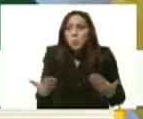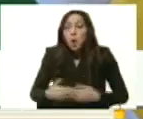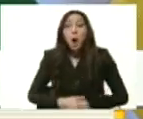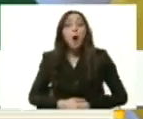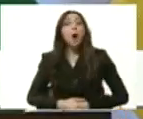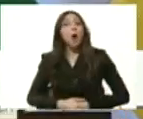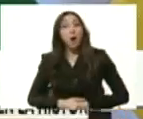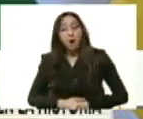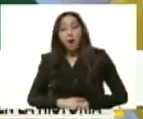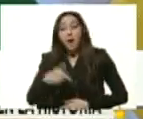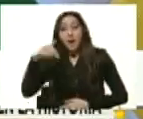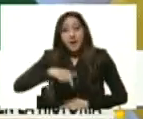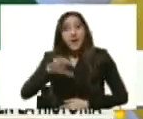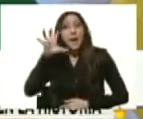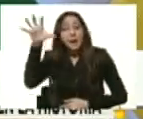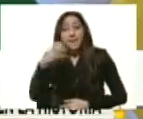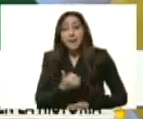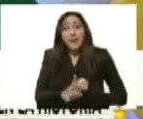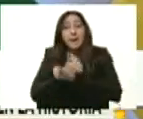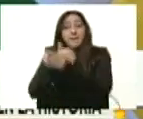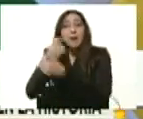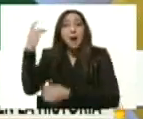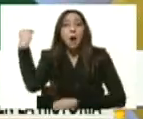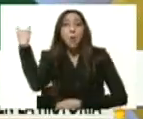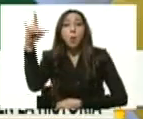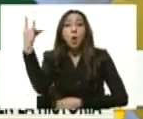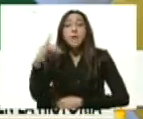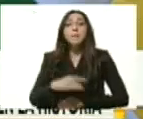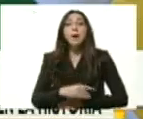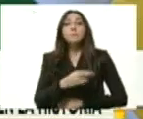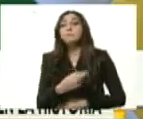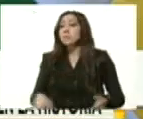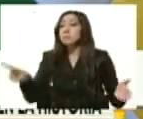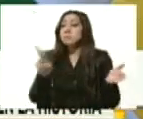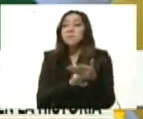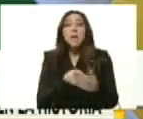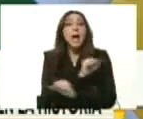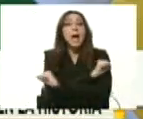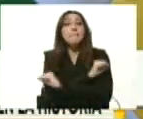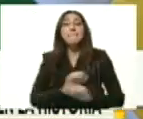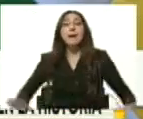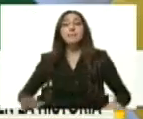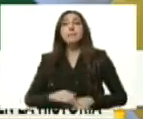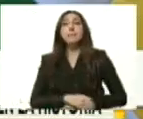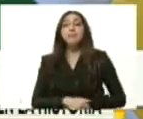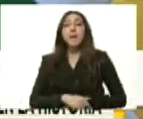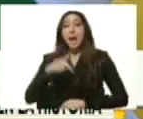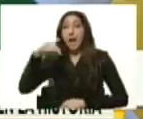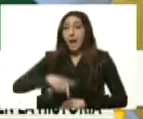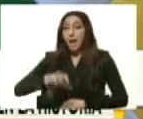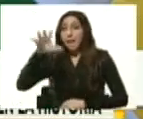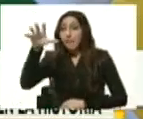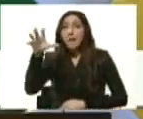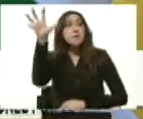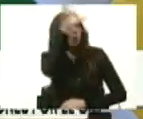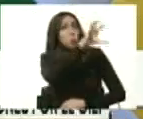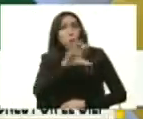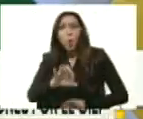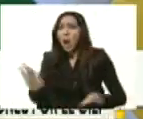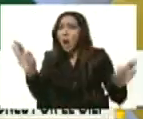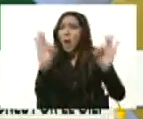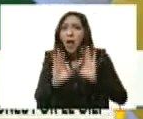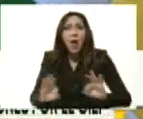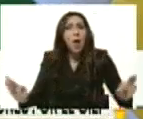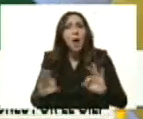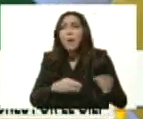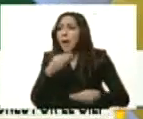nuestra amada patria no se repita nunca más en nuestro país ni en ningún otro país de la